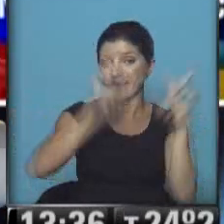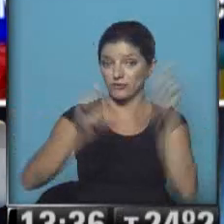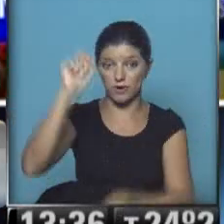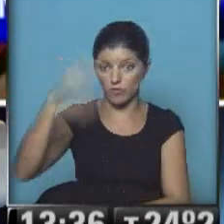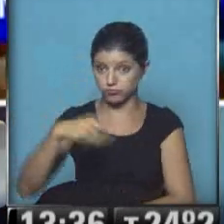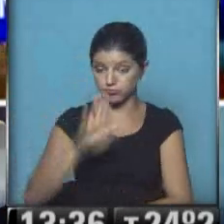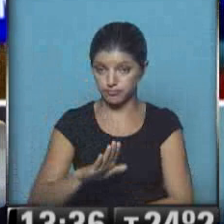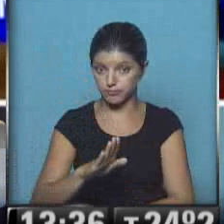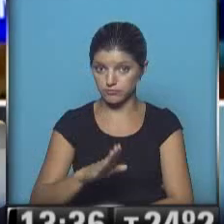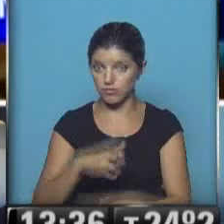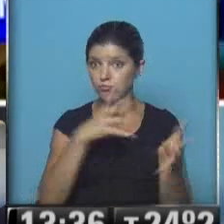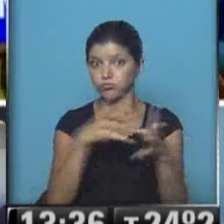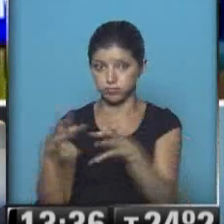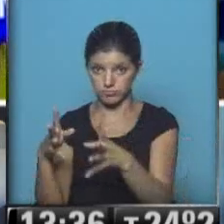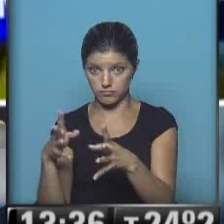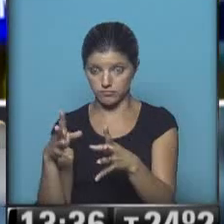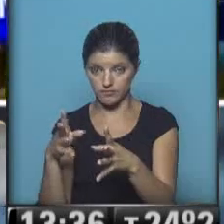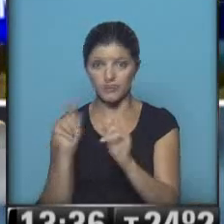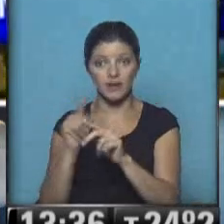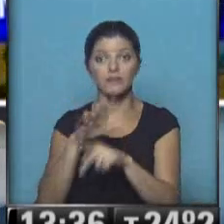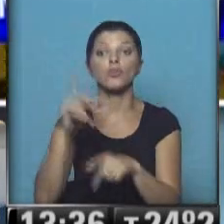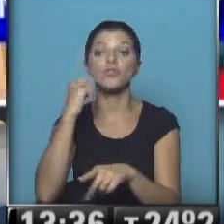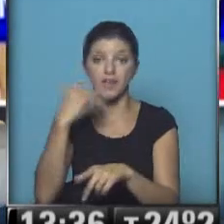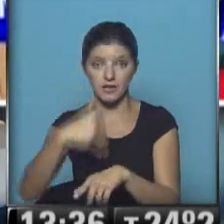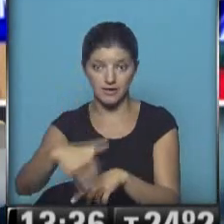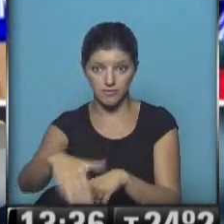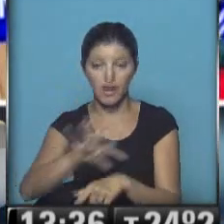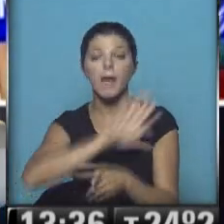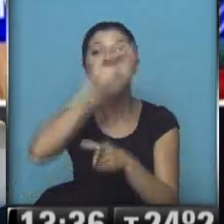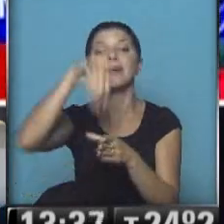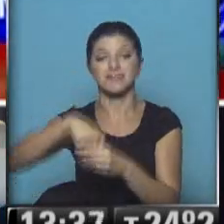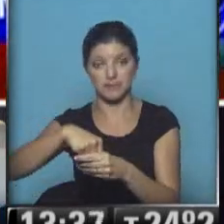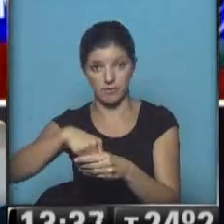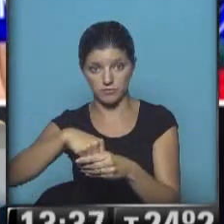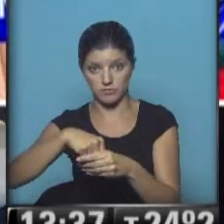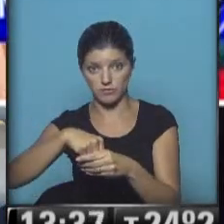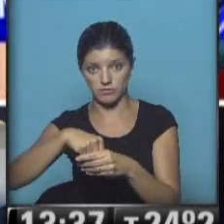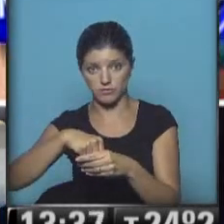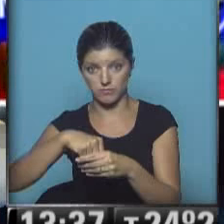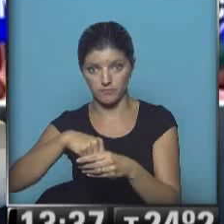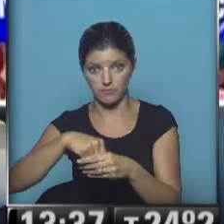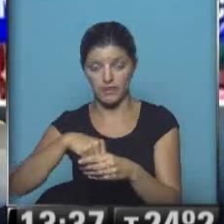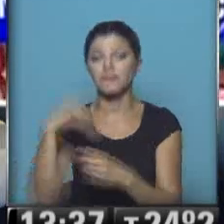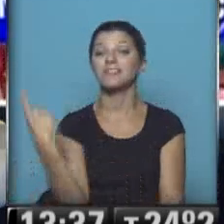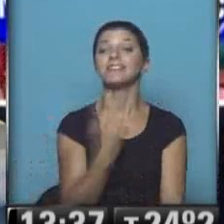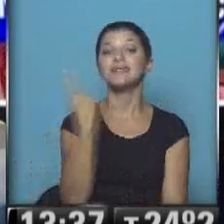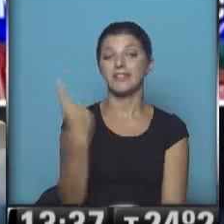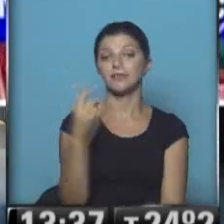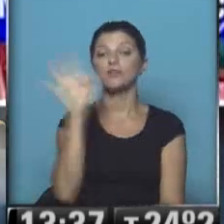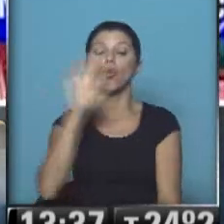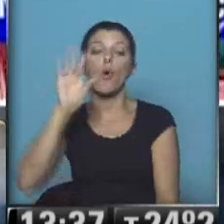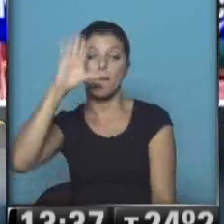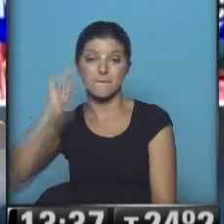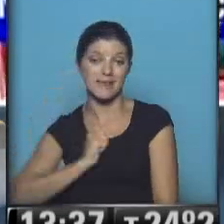iba a dar en en esa en esa fecha no con participación de eh dirigentes o militares